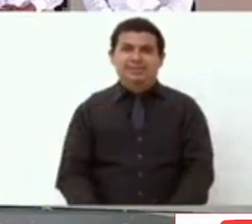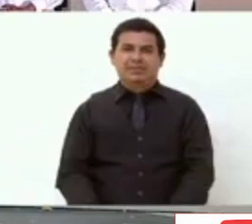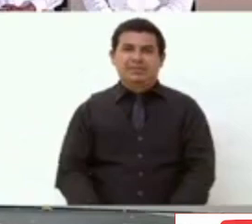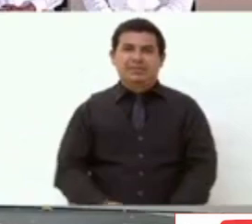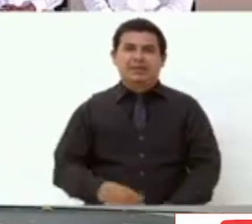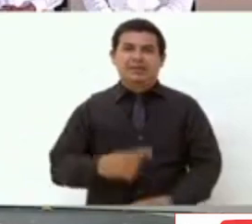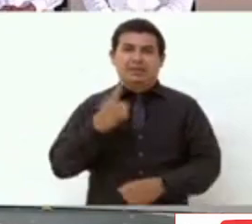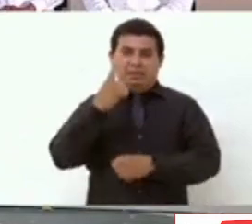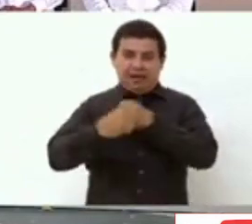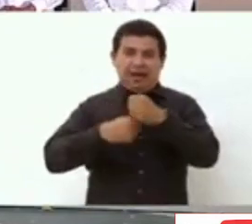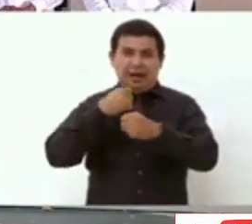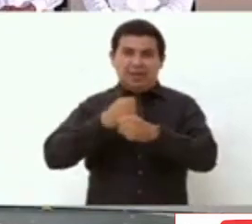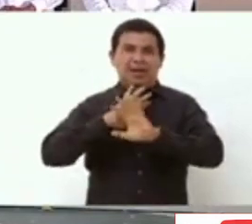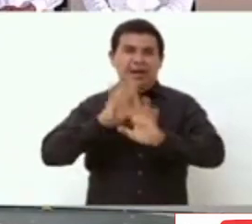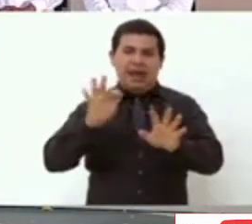a significar